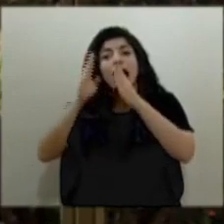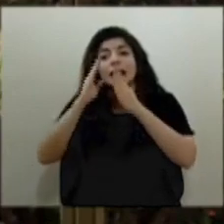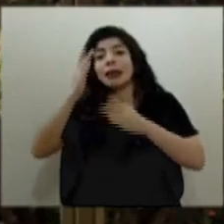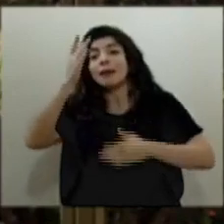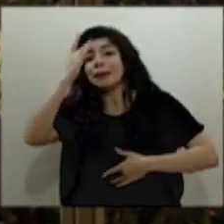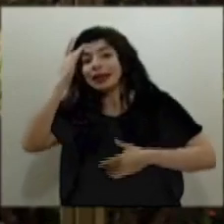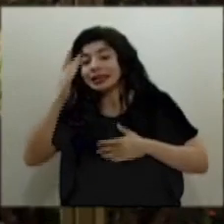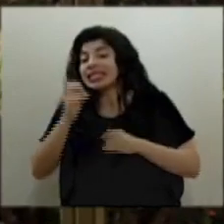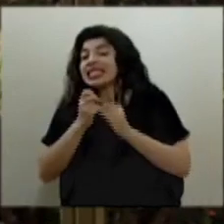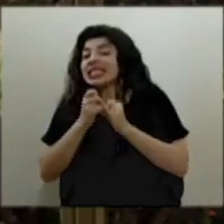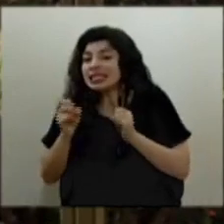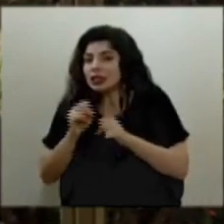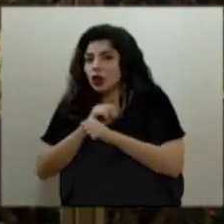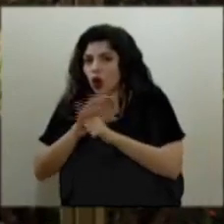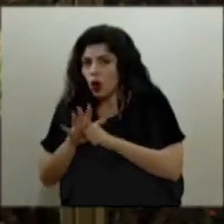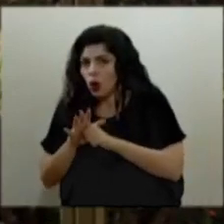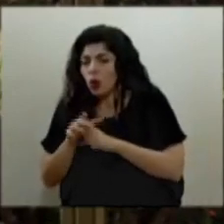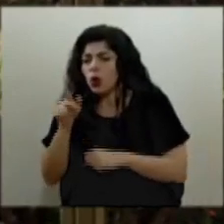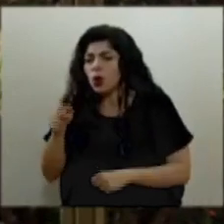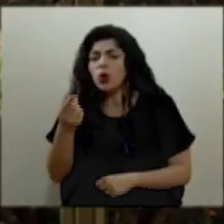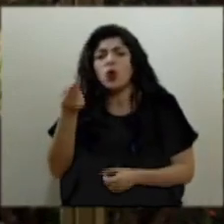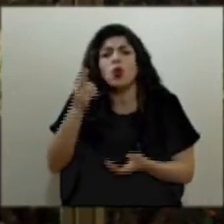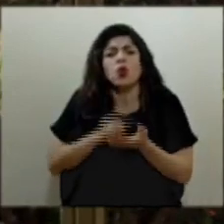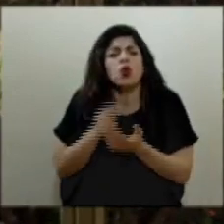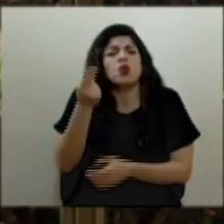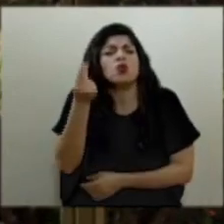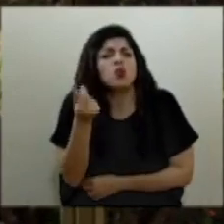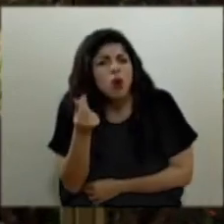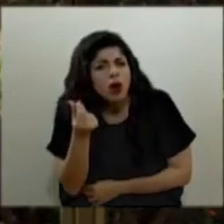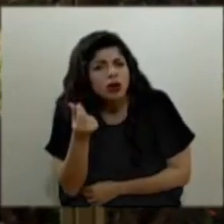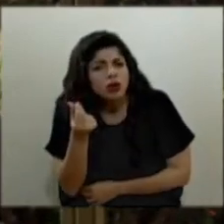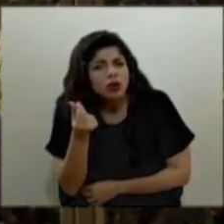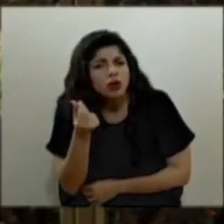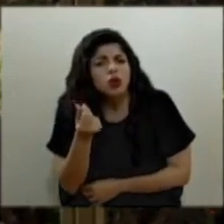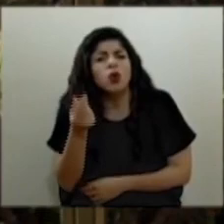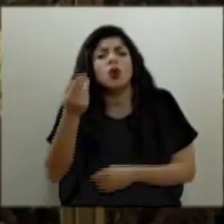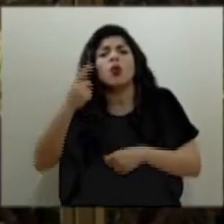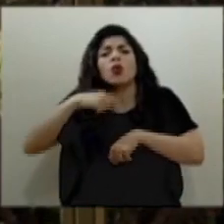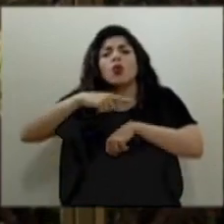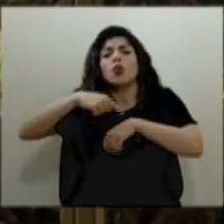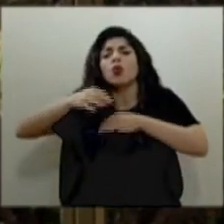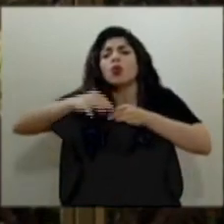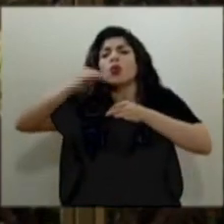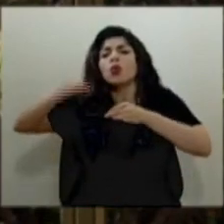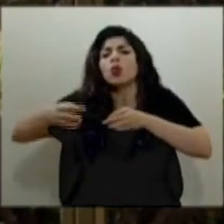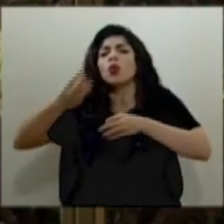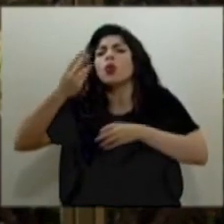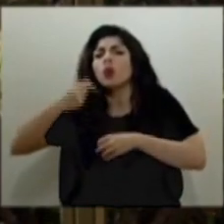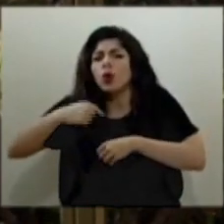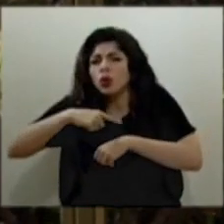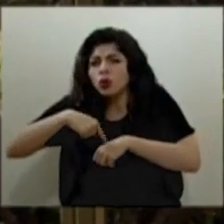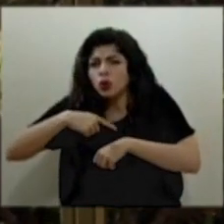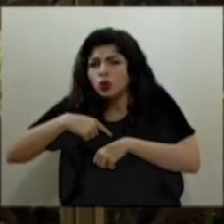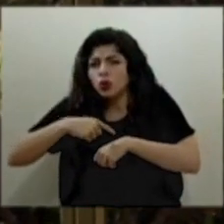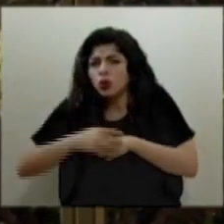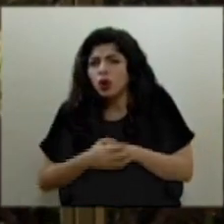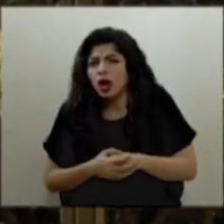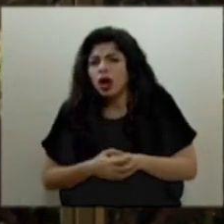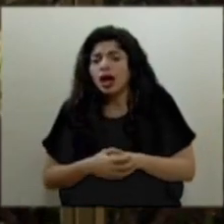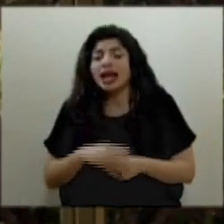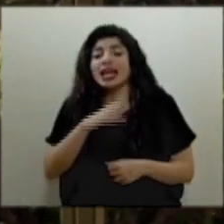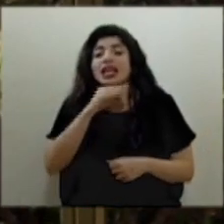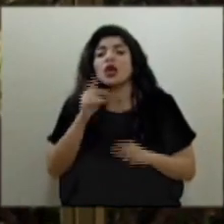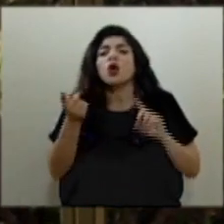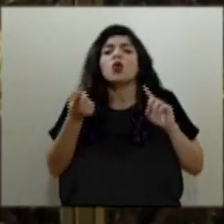COVID. ¿Cuál es el monto de este contrato, doctor Ruiz? ¿Por cuánto tiempo se va a extender esta relación? ¿Y